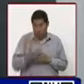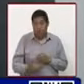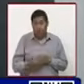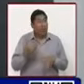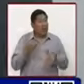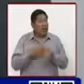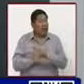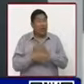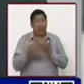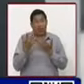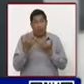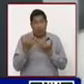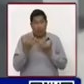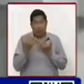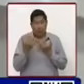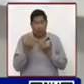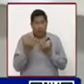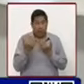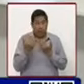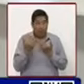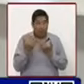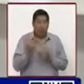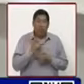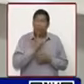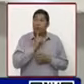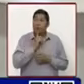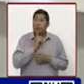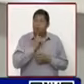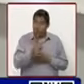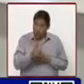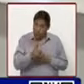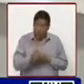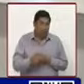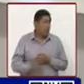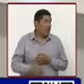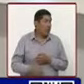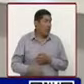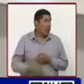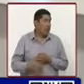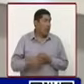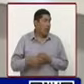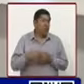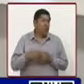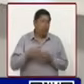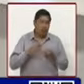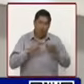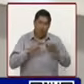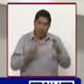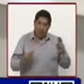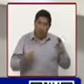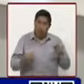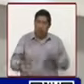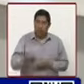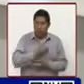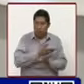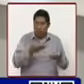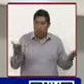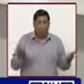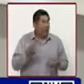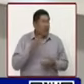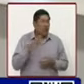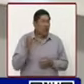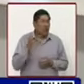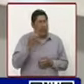han ingresado en un cuarto intermedio. Se garantiza a Yacimientos a nivel regional la provisión de